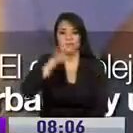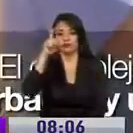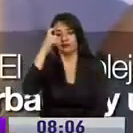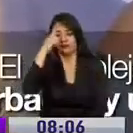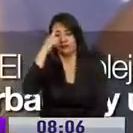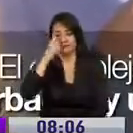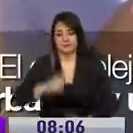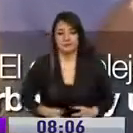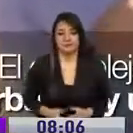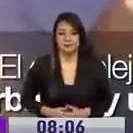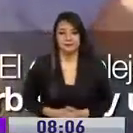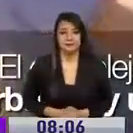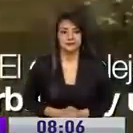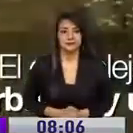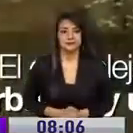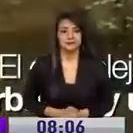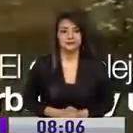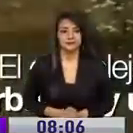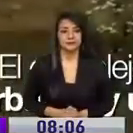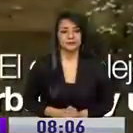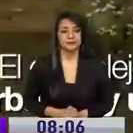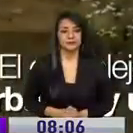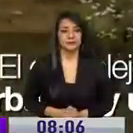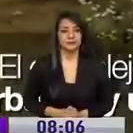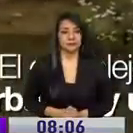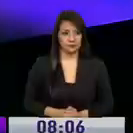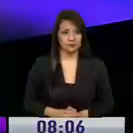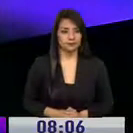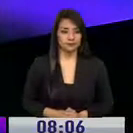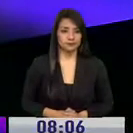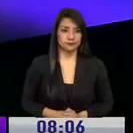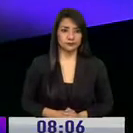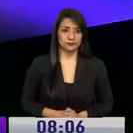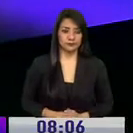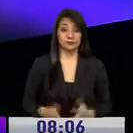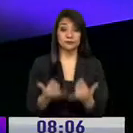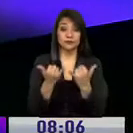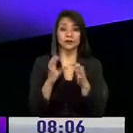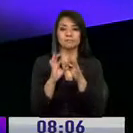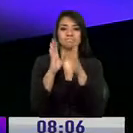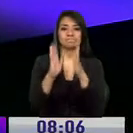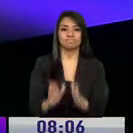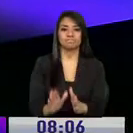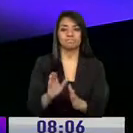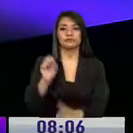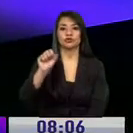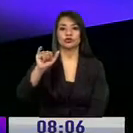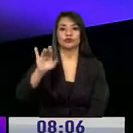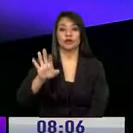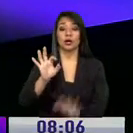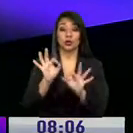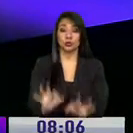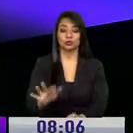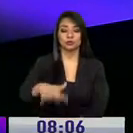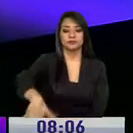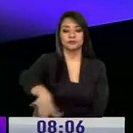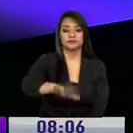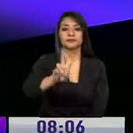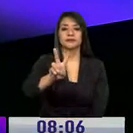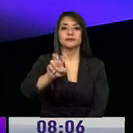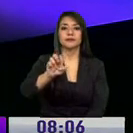Gobierno, informó Sofía Vintimilla. Vamos ya con Sofía Vintimilla, justamente ya está en el Valle de los Chillos, donde nos va